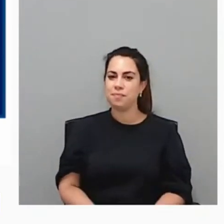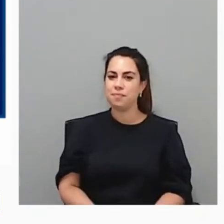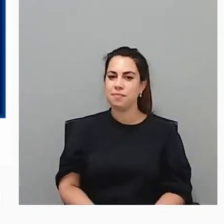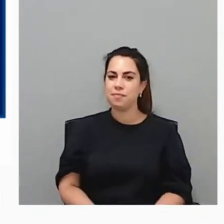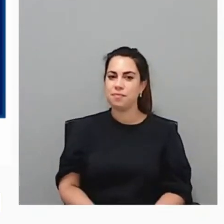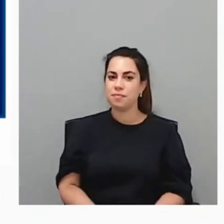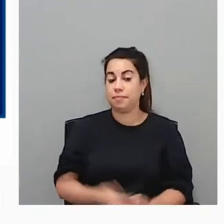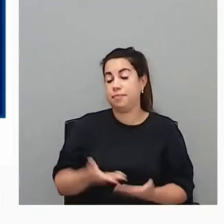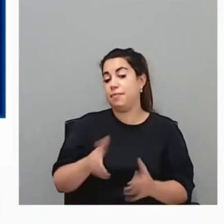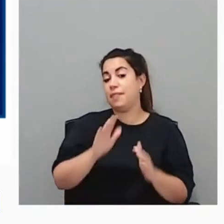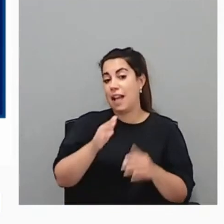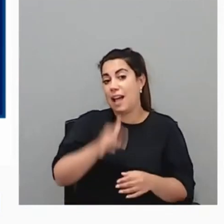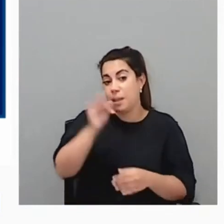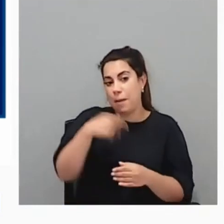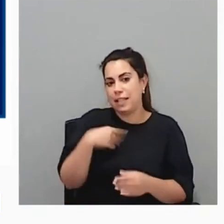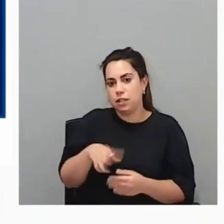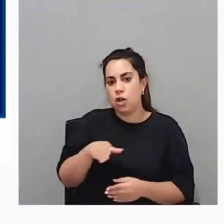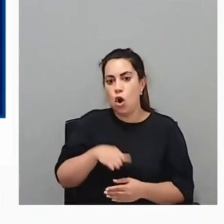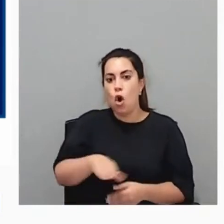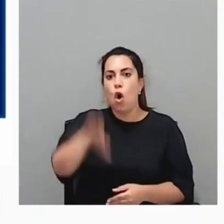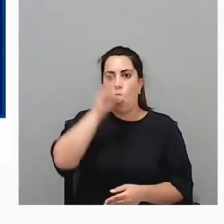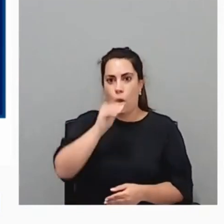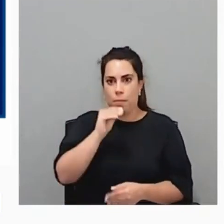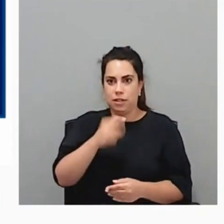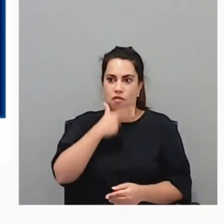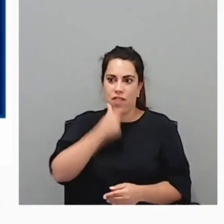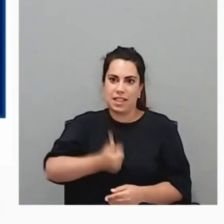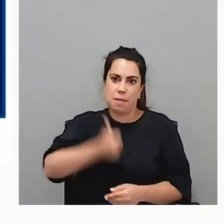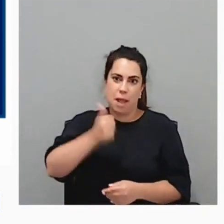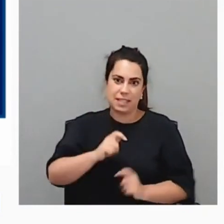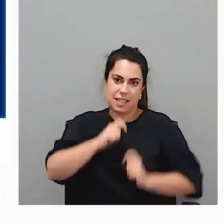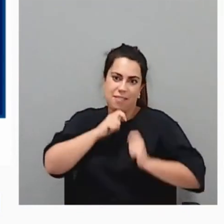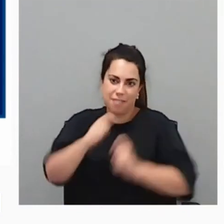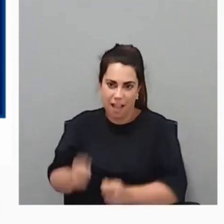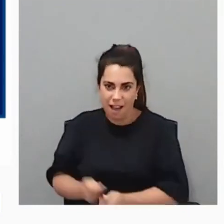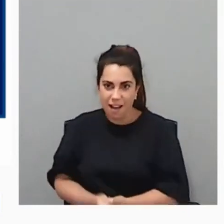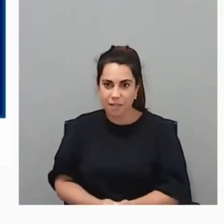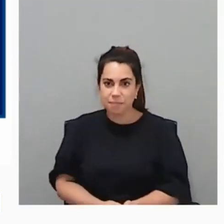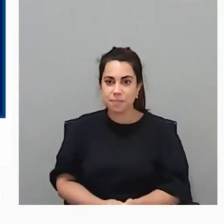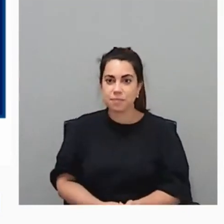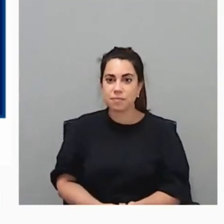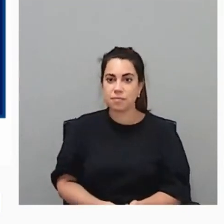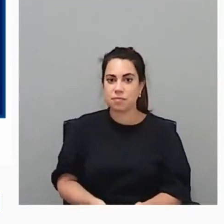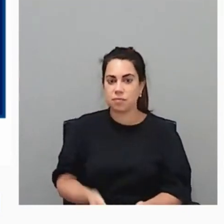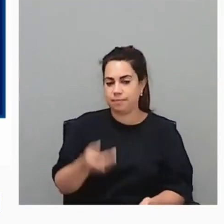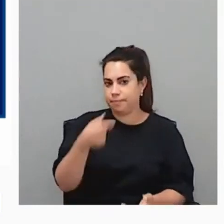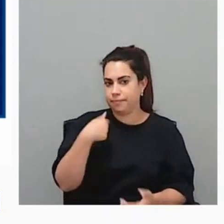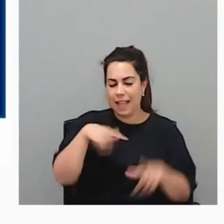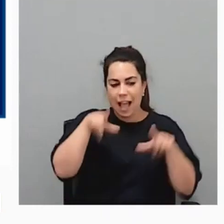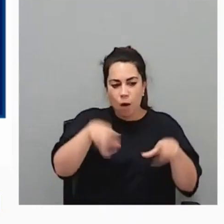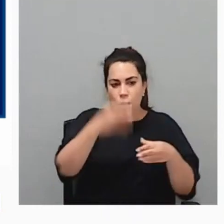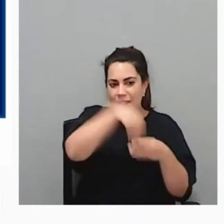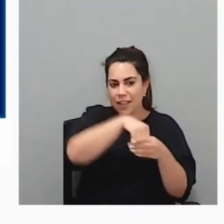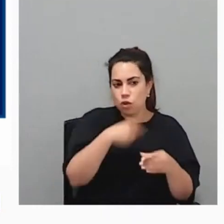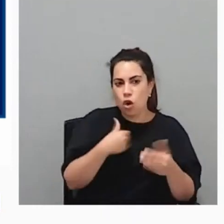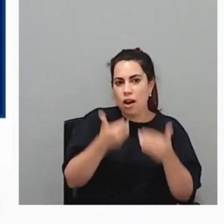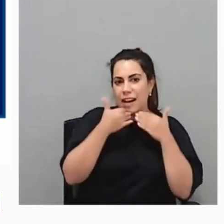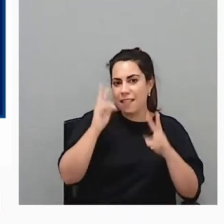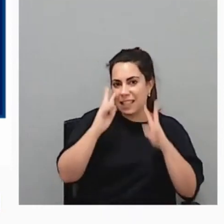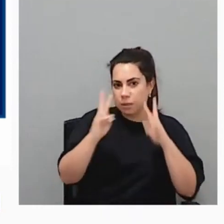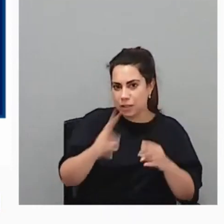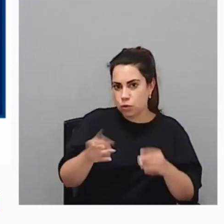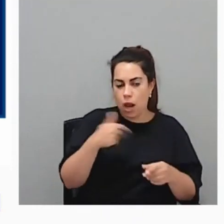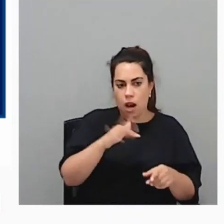Facilitan mucho la comprensión, es decir, os podría hablar muchísimo de todos los beneficios que yo he ido viendo en las aulas y os invito un